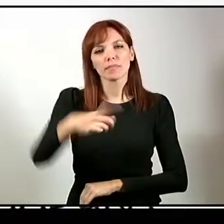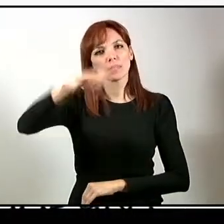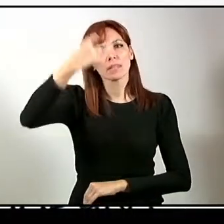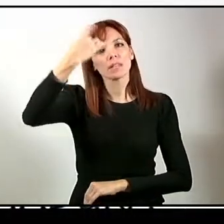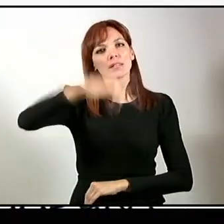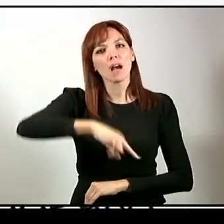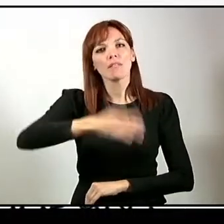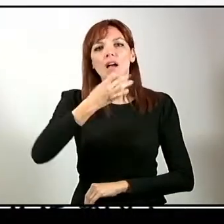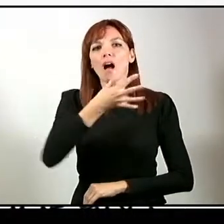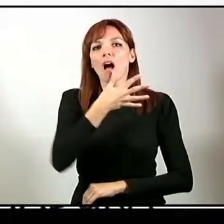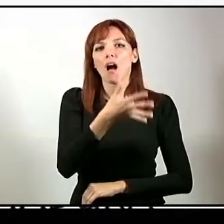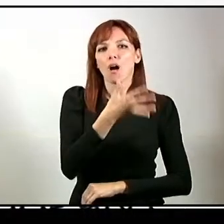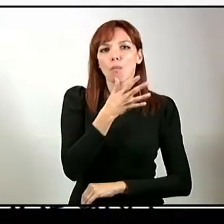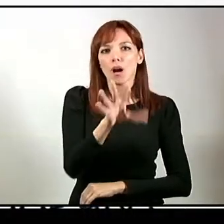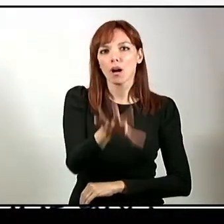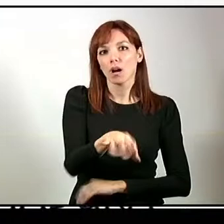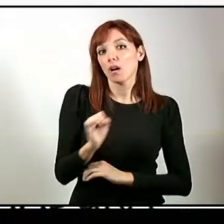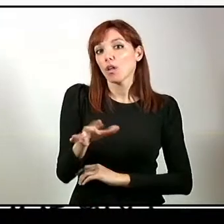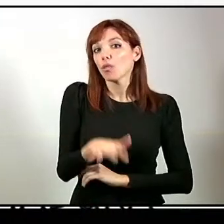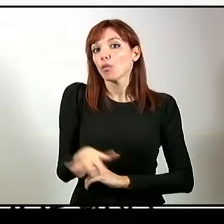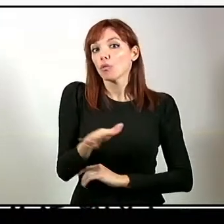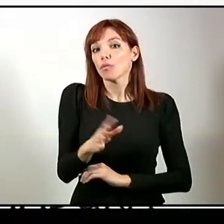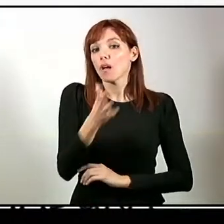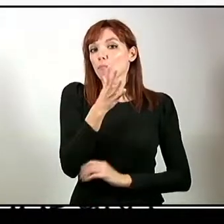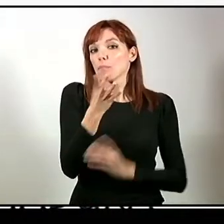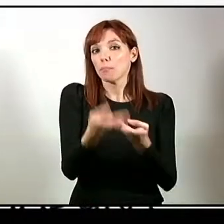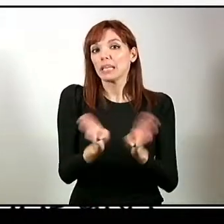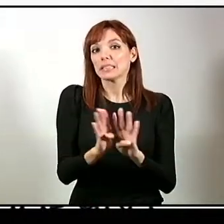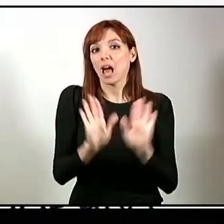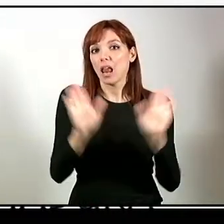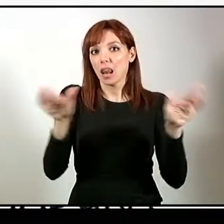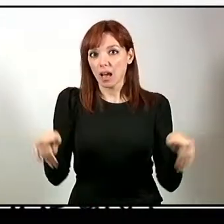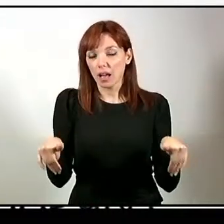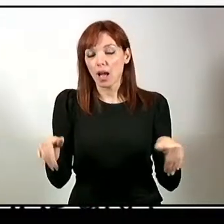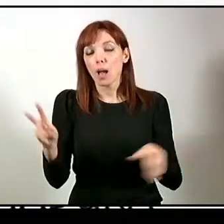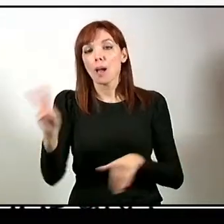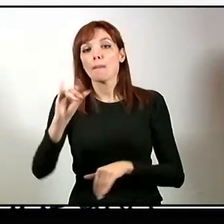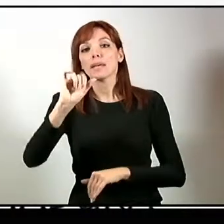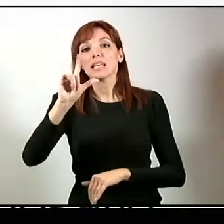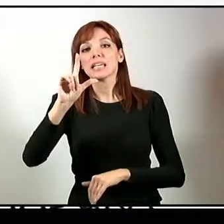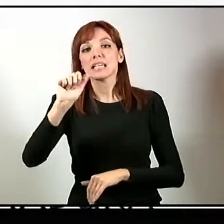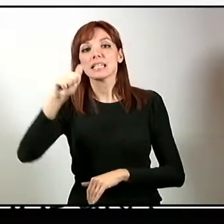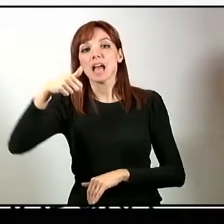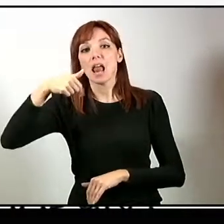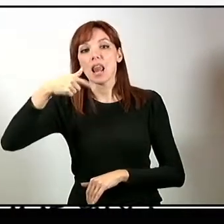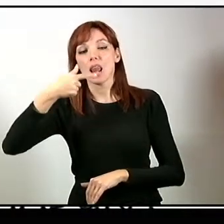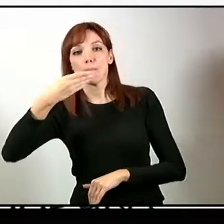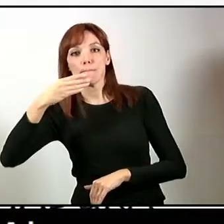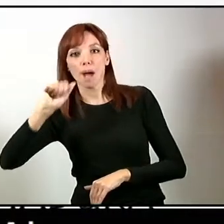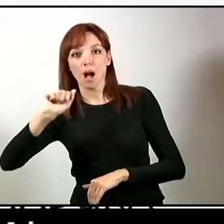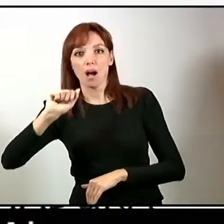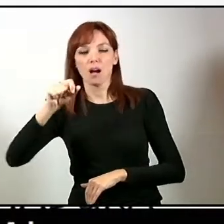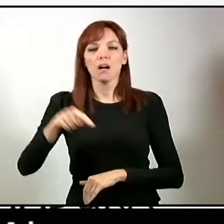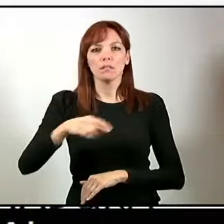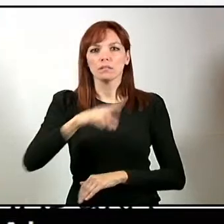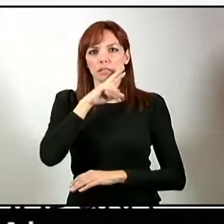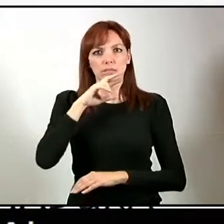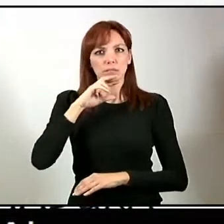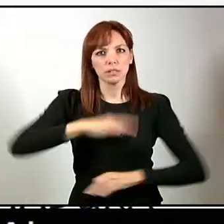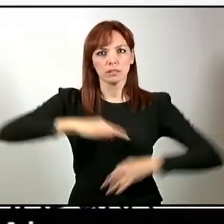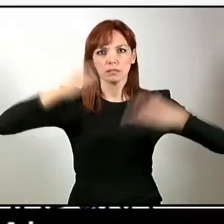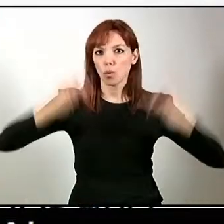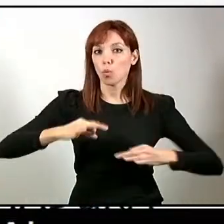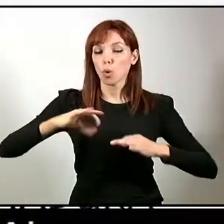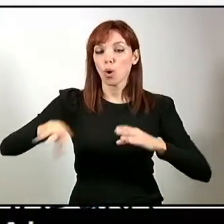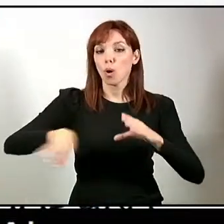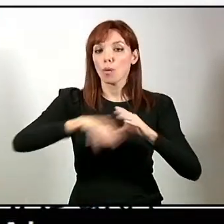sabéis que el agua se coge de la presa de Alange y de Villalba de los Barros y está garantizado dentro del